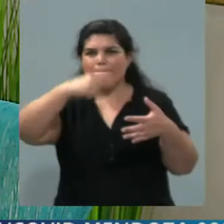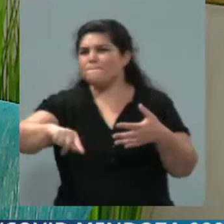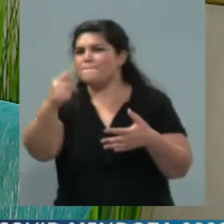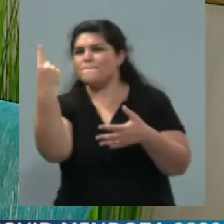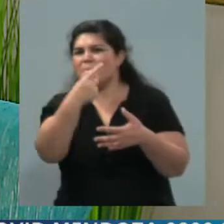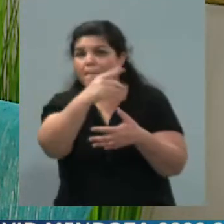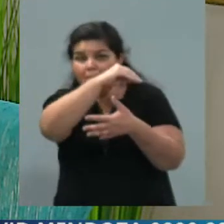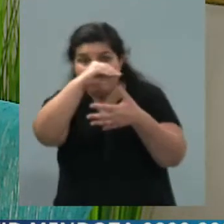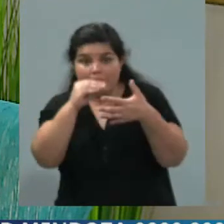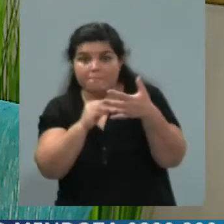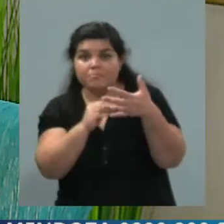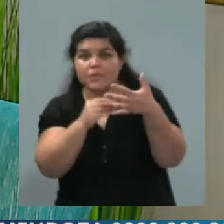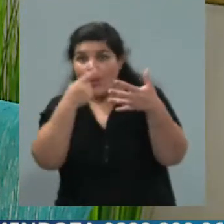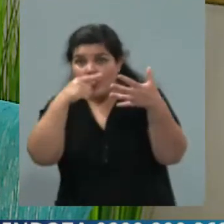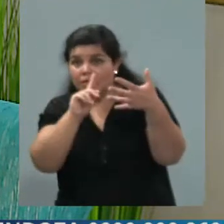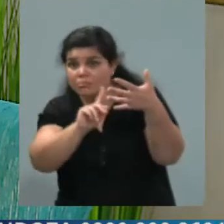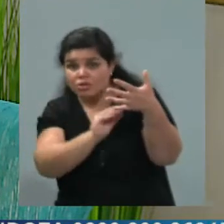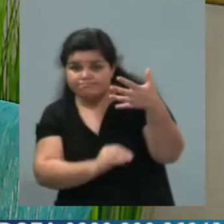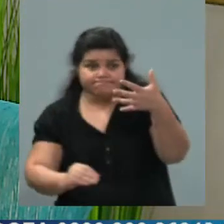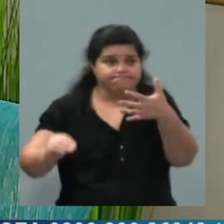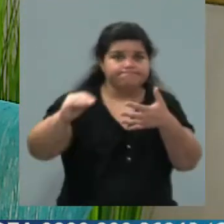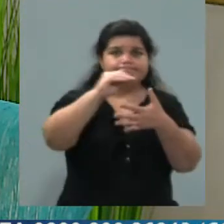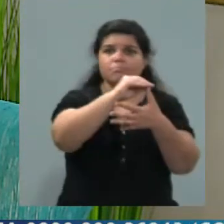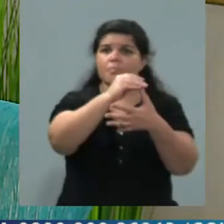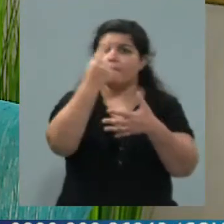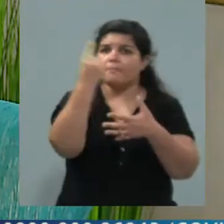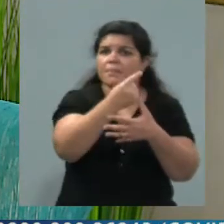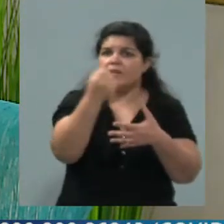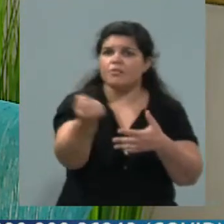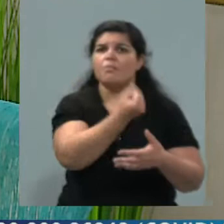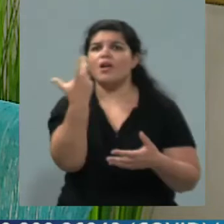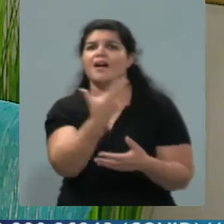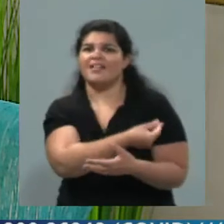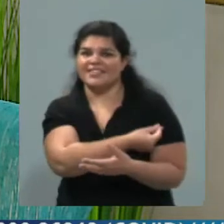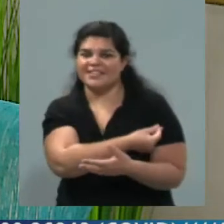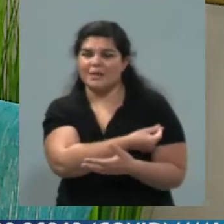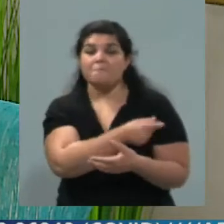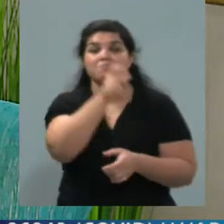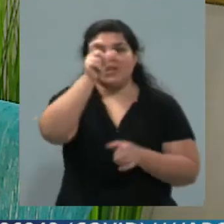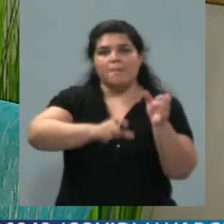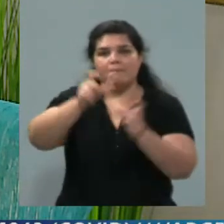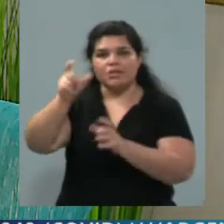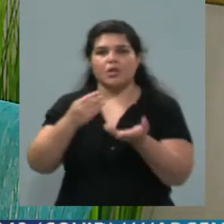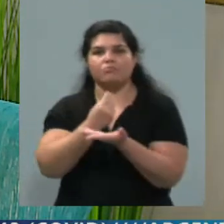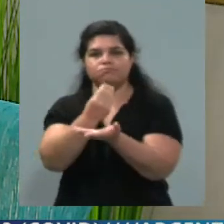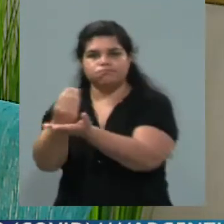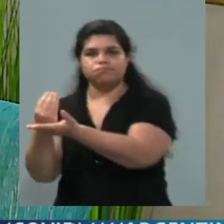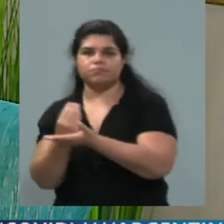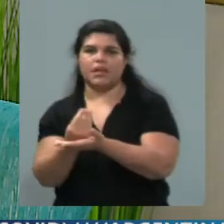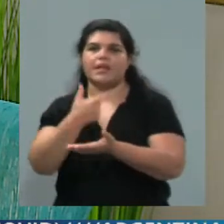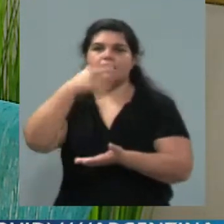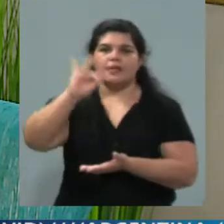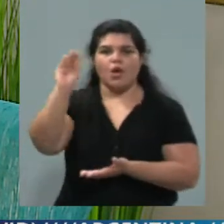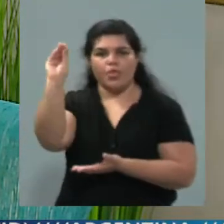vacunación. Lo decíamos recién cuando íbamos al corte, esto de que los funcionarios y funcionarias que están para defender, para